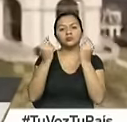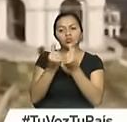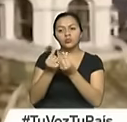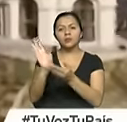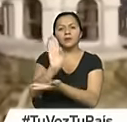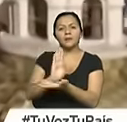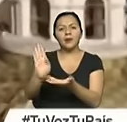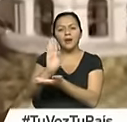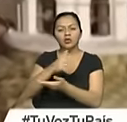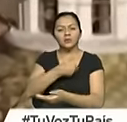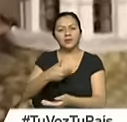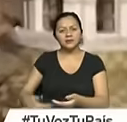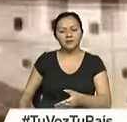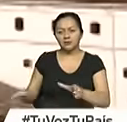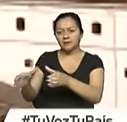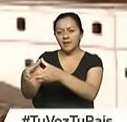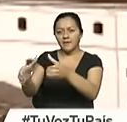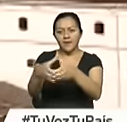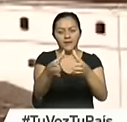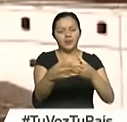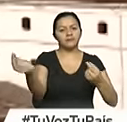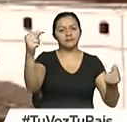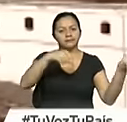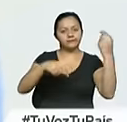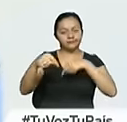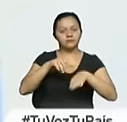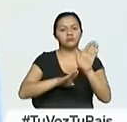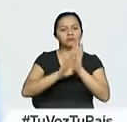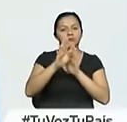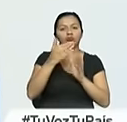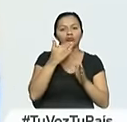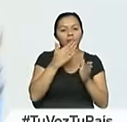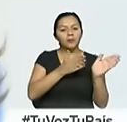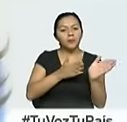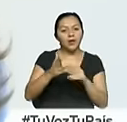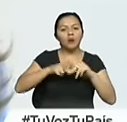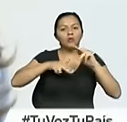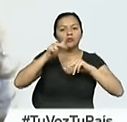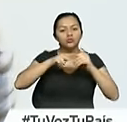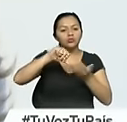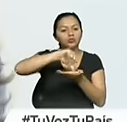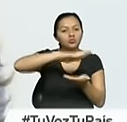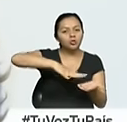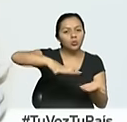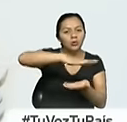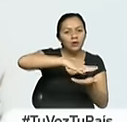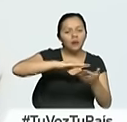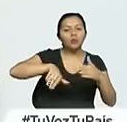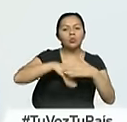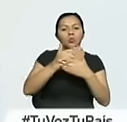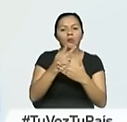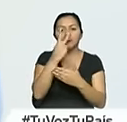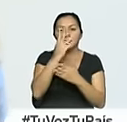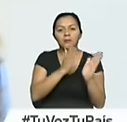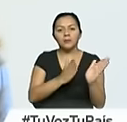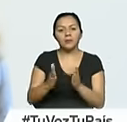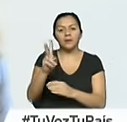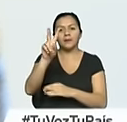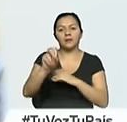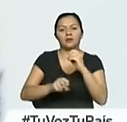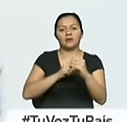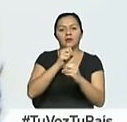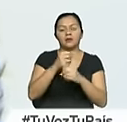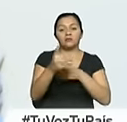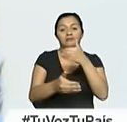los comités barriales que estarán muy atentas al desenvolvimiento justamente de la construcción de la nueva agenda urbana para los próximos 20